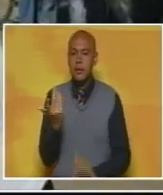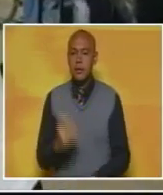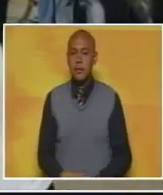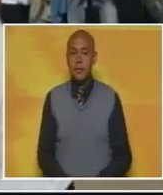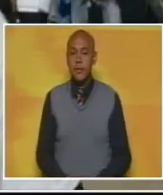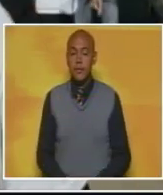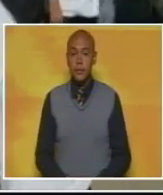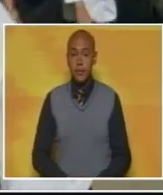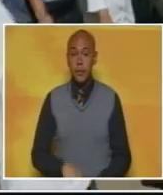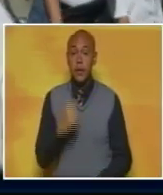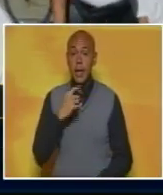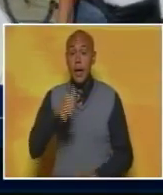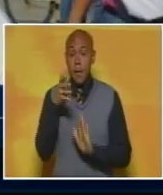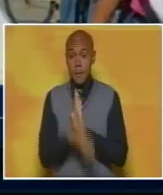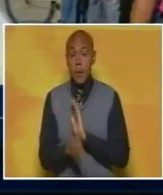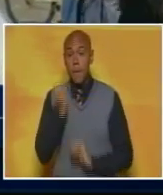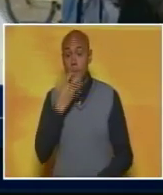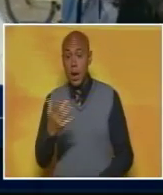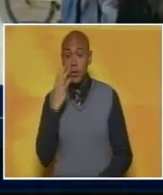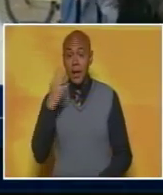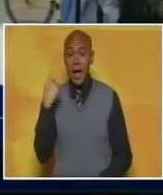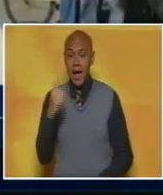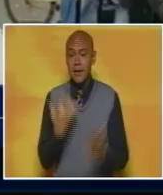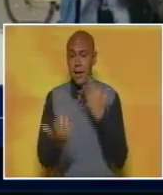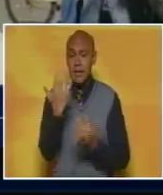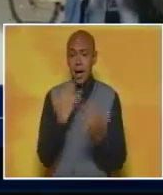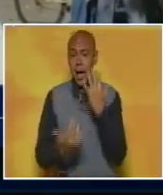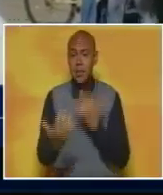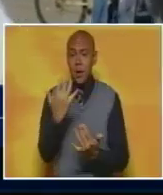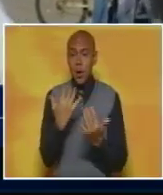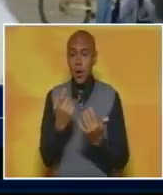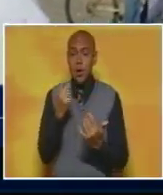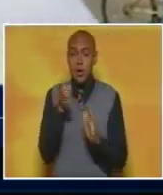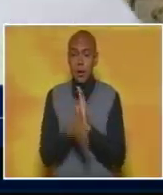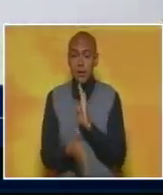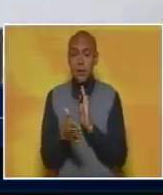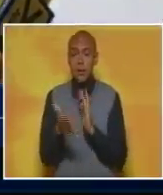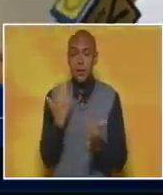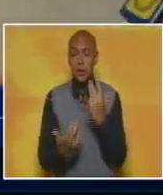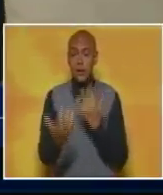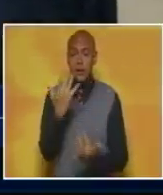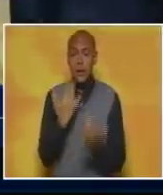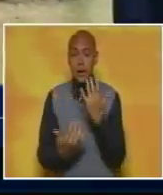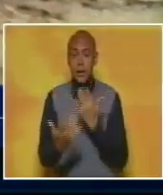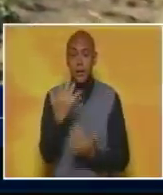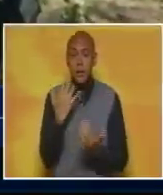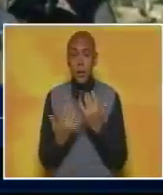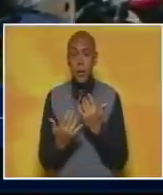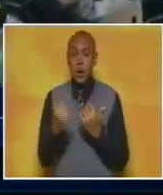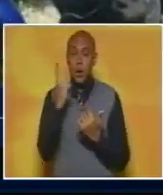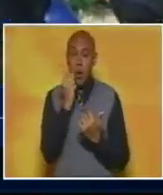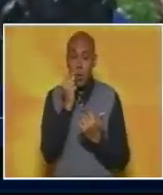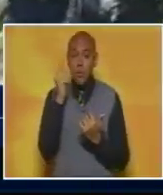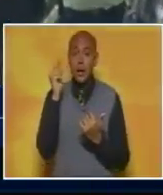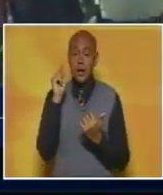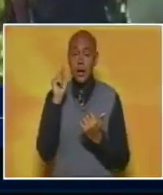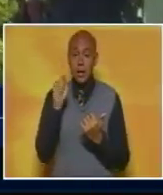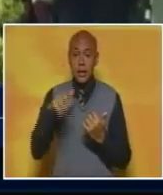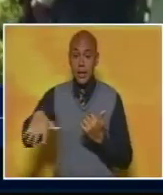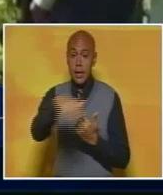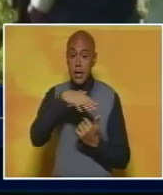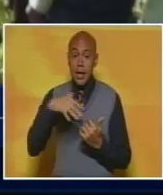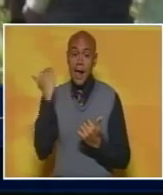Bueno, todo fue debido a un incendio realizado por los dueños de Centrales